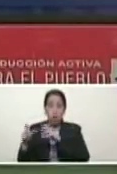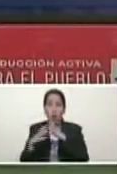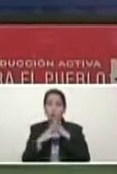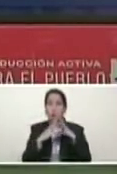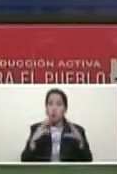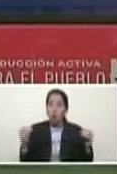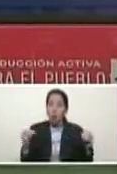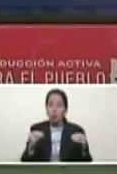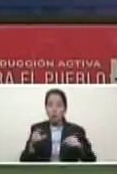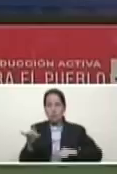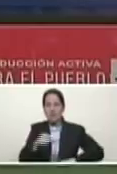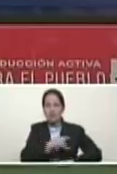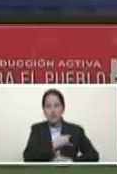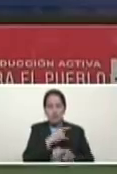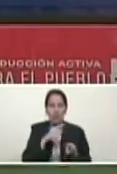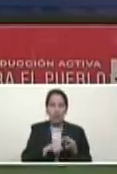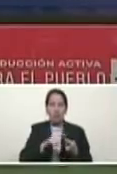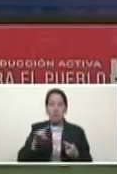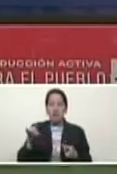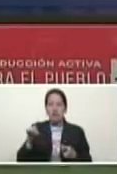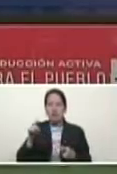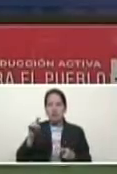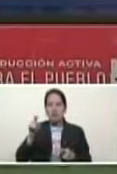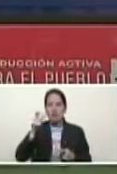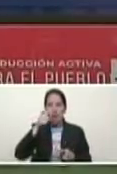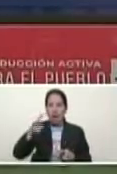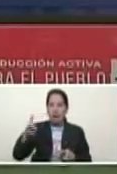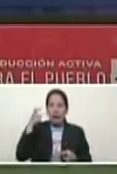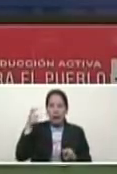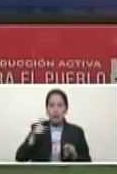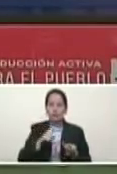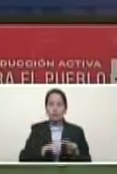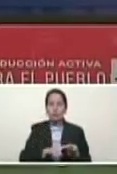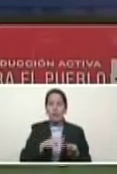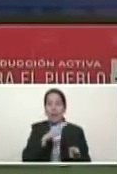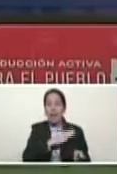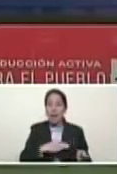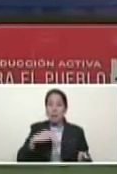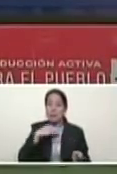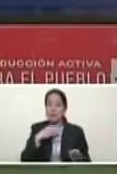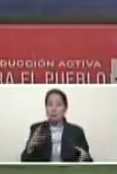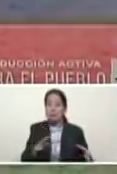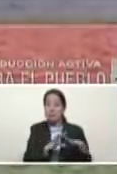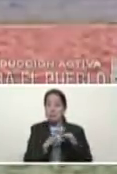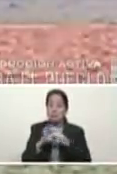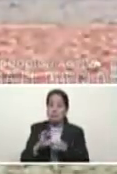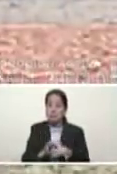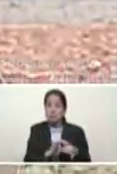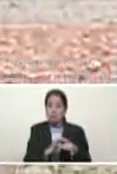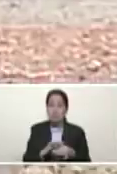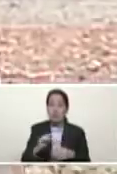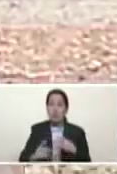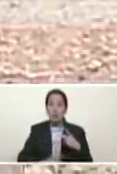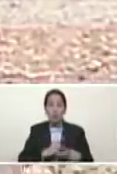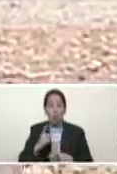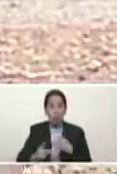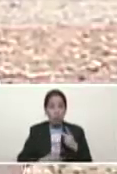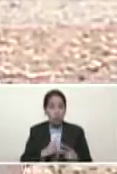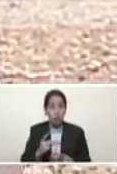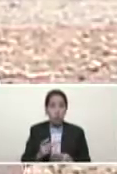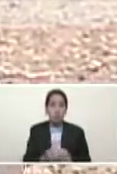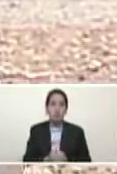las universidades al campo, articular cada misión hacia el campo para ir a la producción y